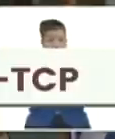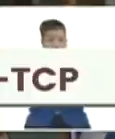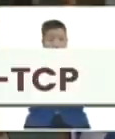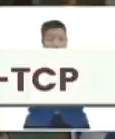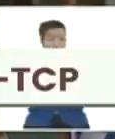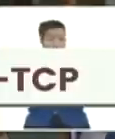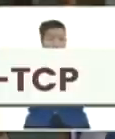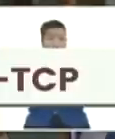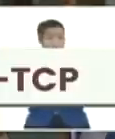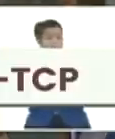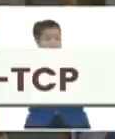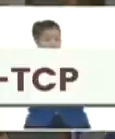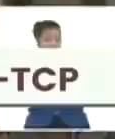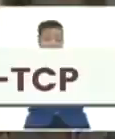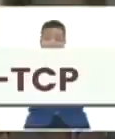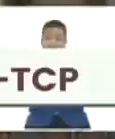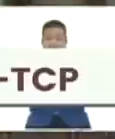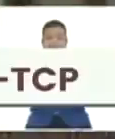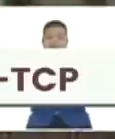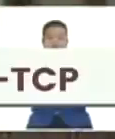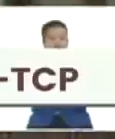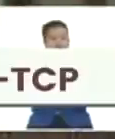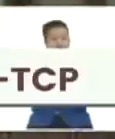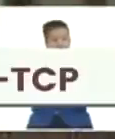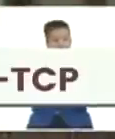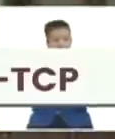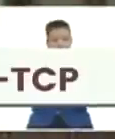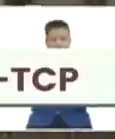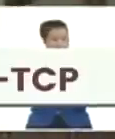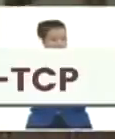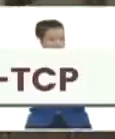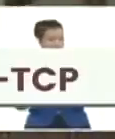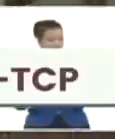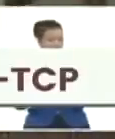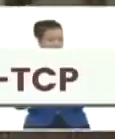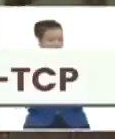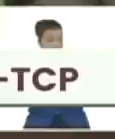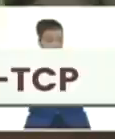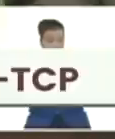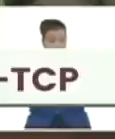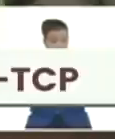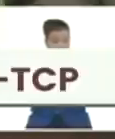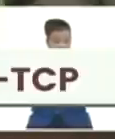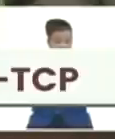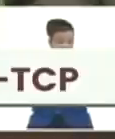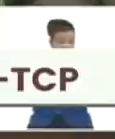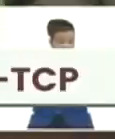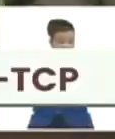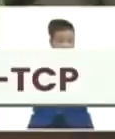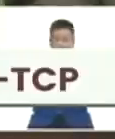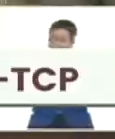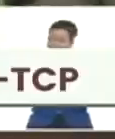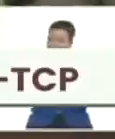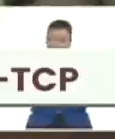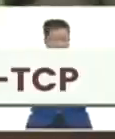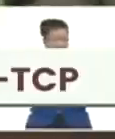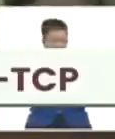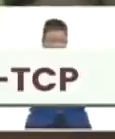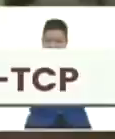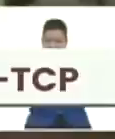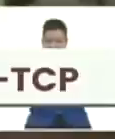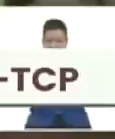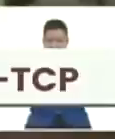también daños colaterales porque nuestra vida se ha sido muy difícil, nos ha sido muy